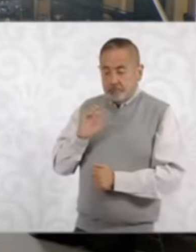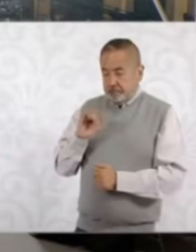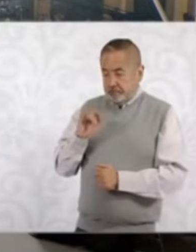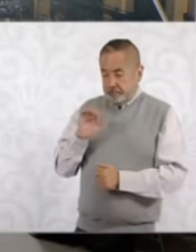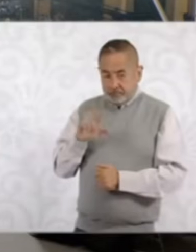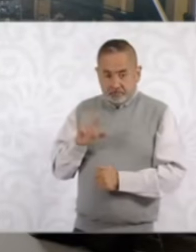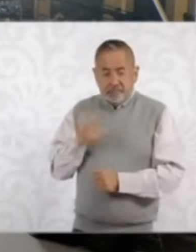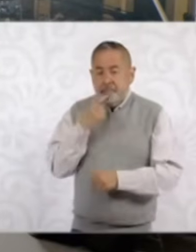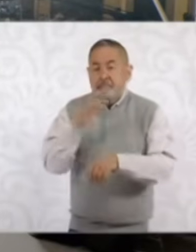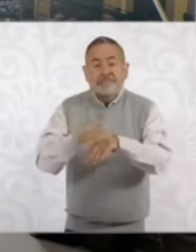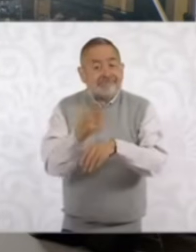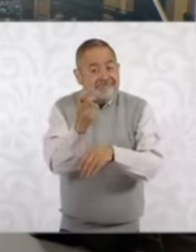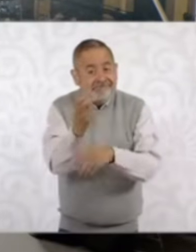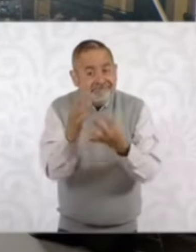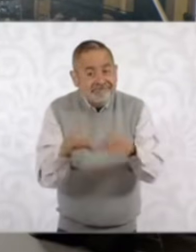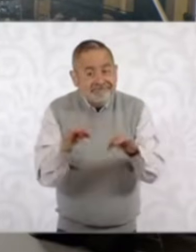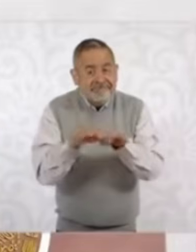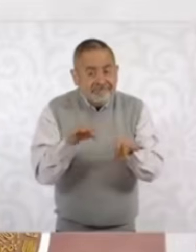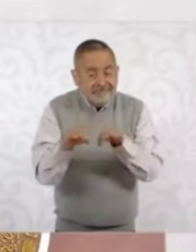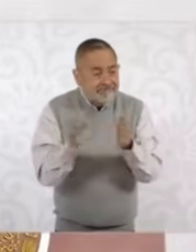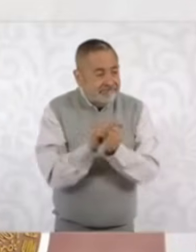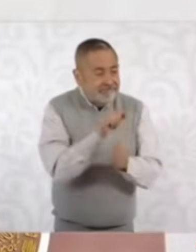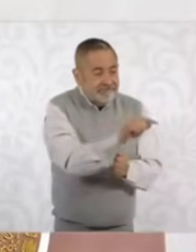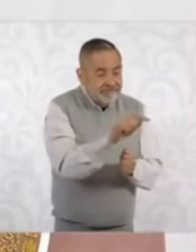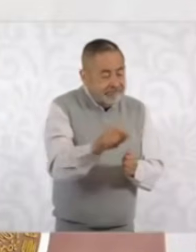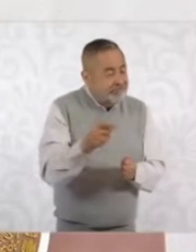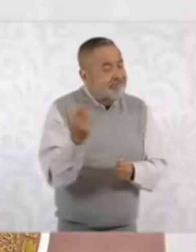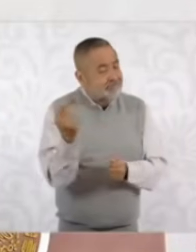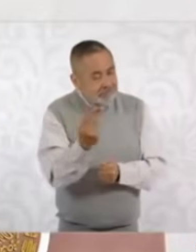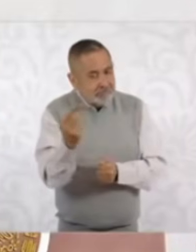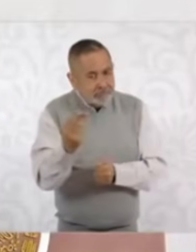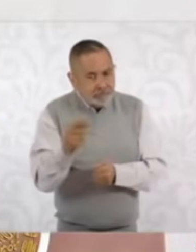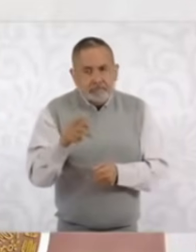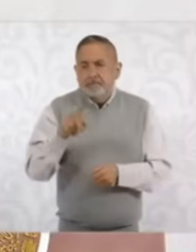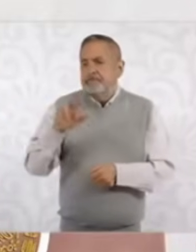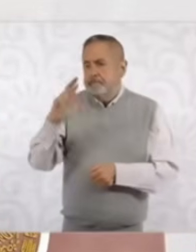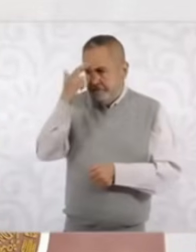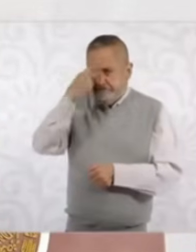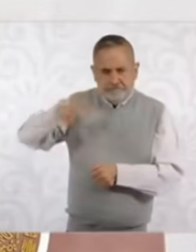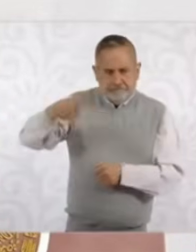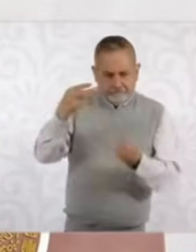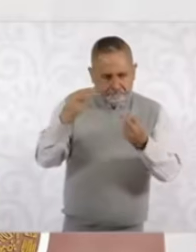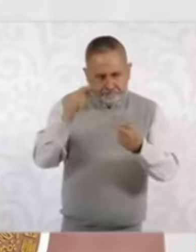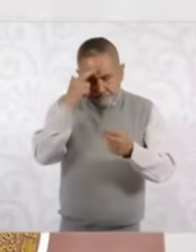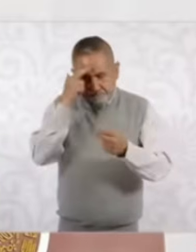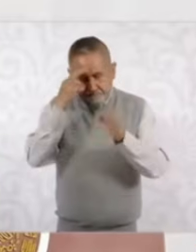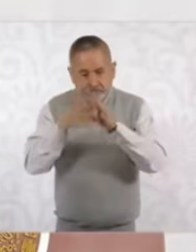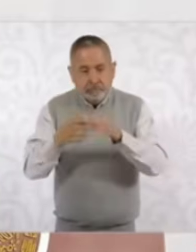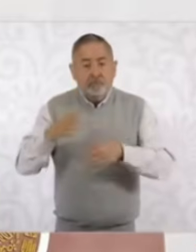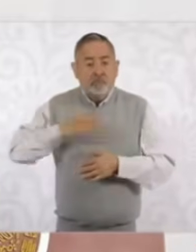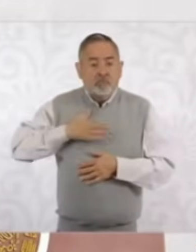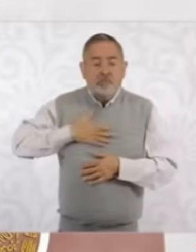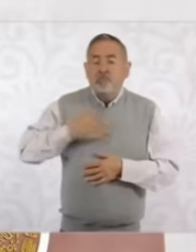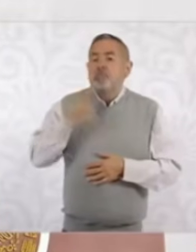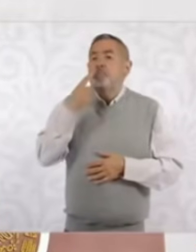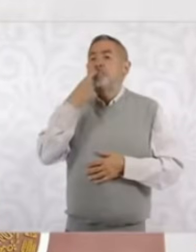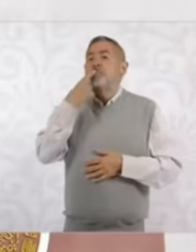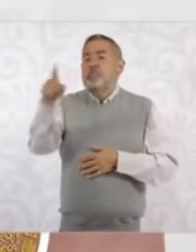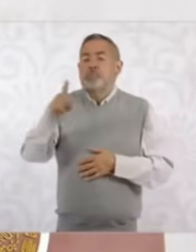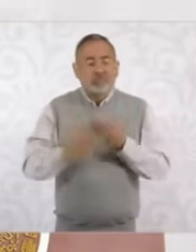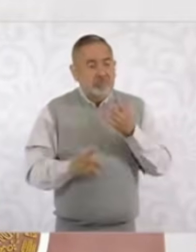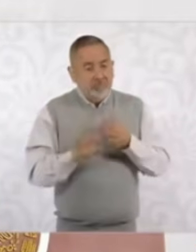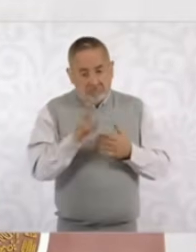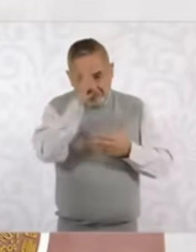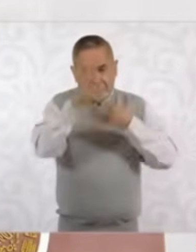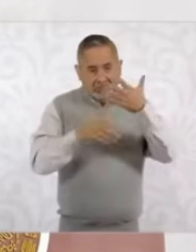las plataformas. Quizás recordar para quienes nos escuchan, yo presenté una queja por violencia política